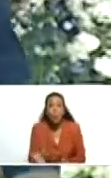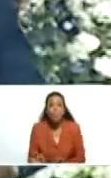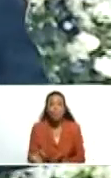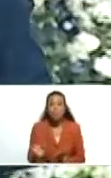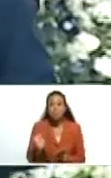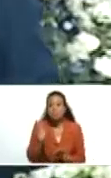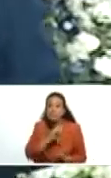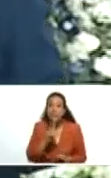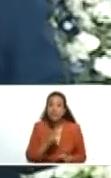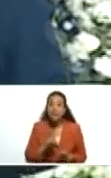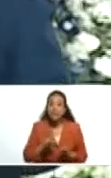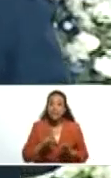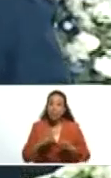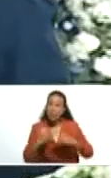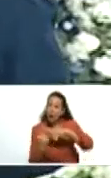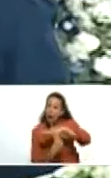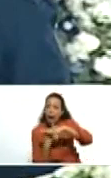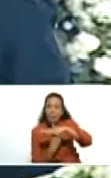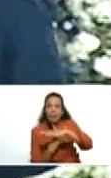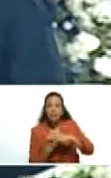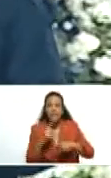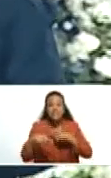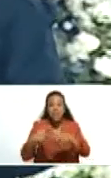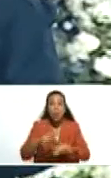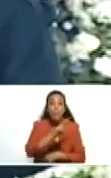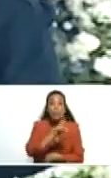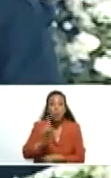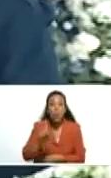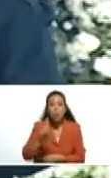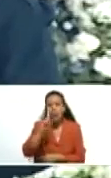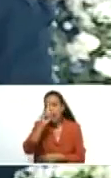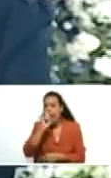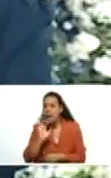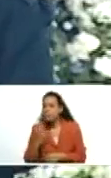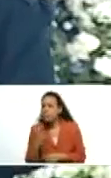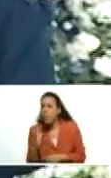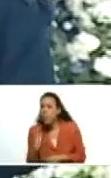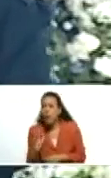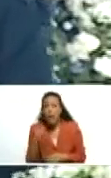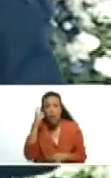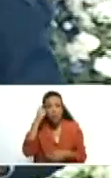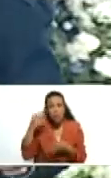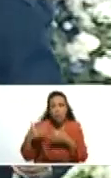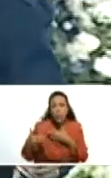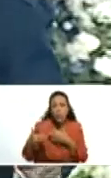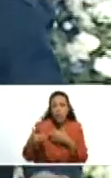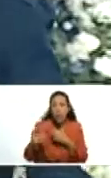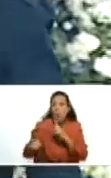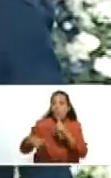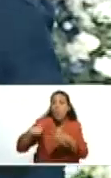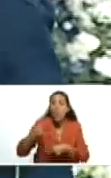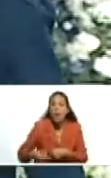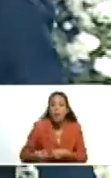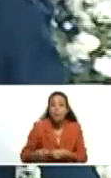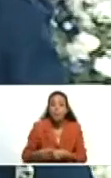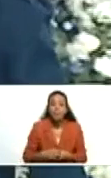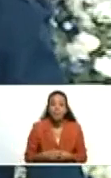y que echó las bases del siglo XXI, ya en los días postreros del siglo